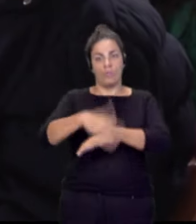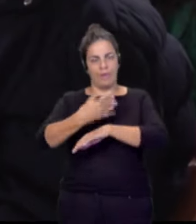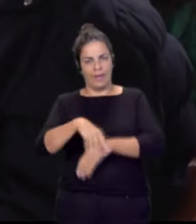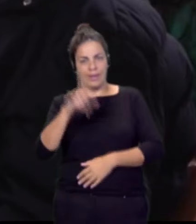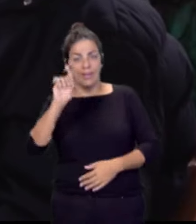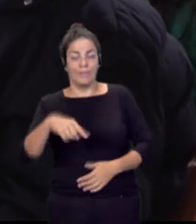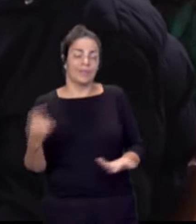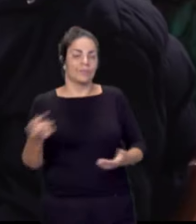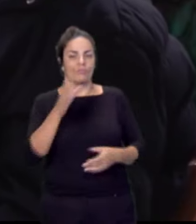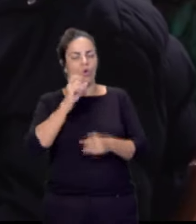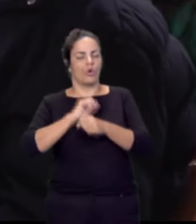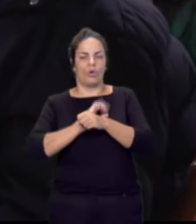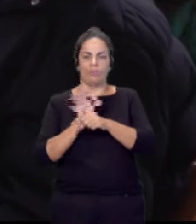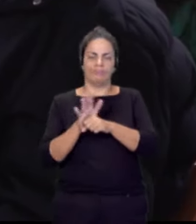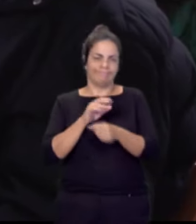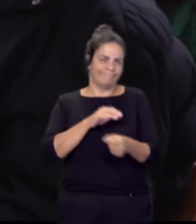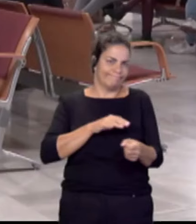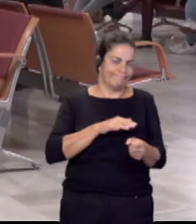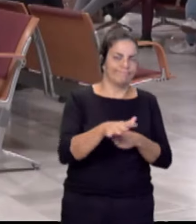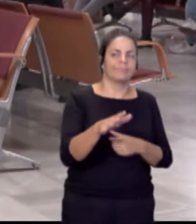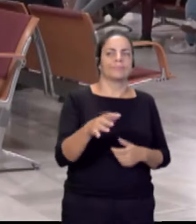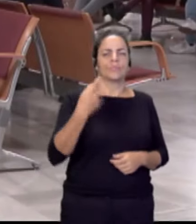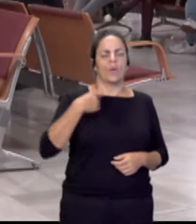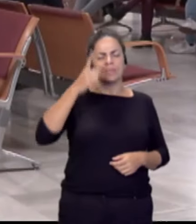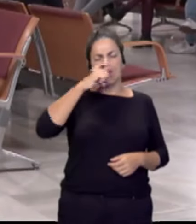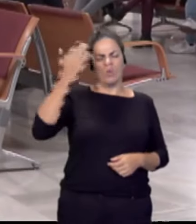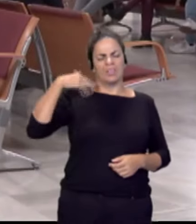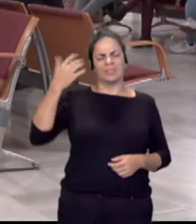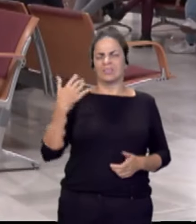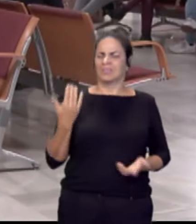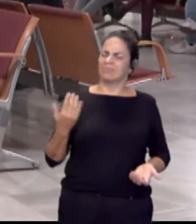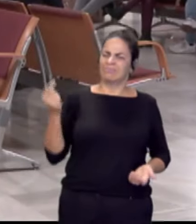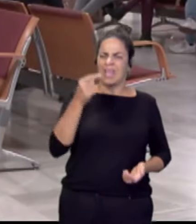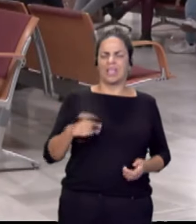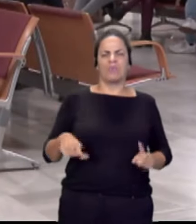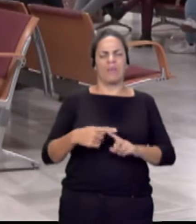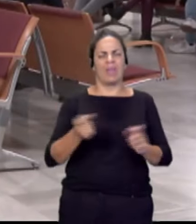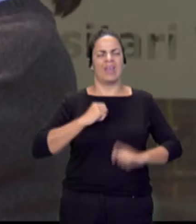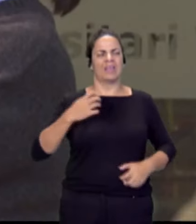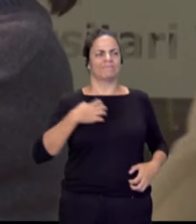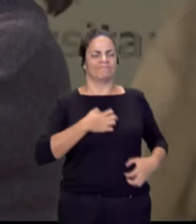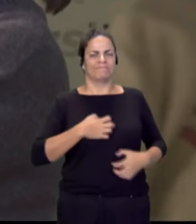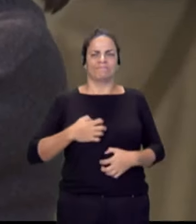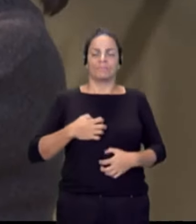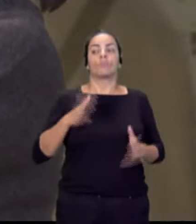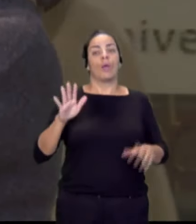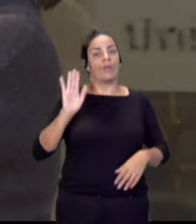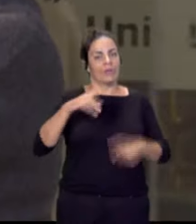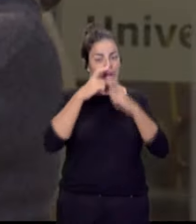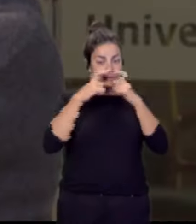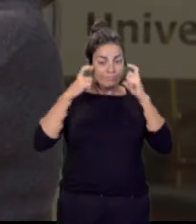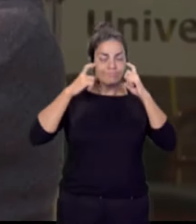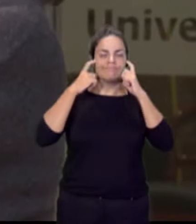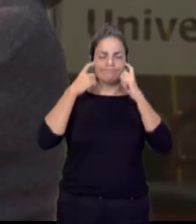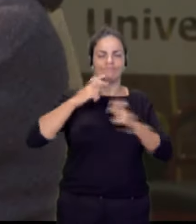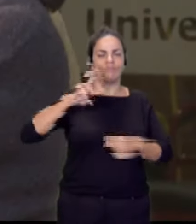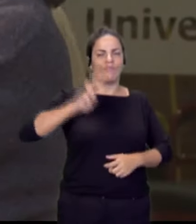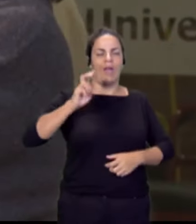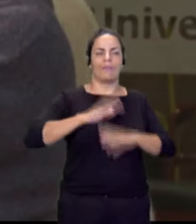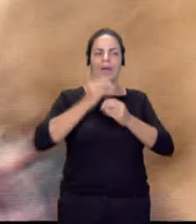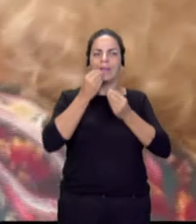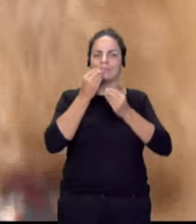del coronavirus. Nos trae malos recuerdos, nos genera algo de incomodidad, pero su uso se demostró efectivo para limitar la transmisión. Por eso,